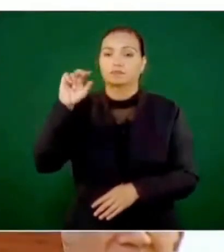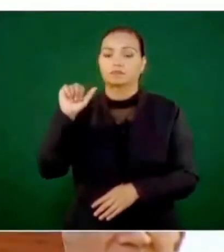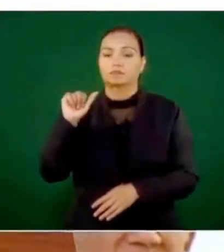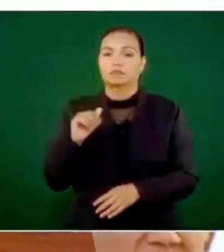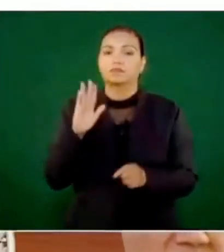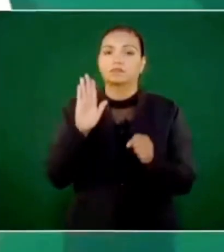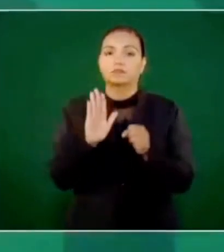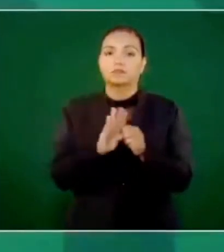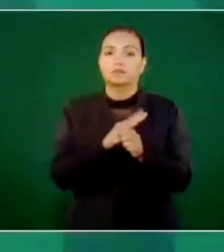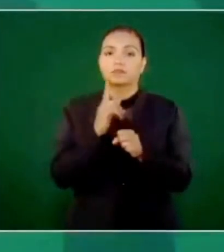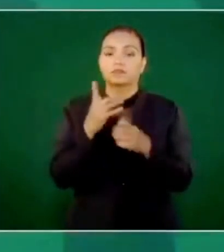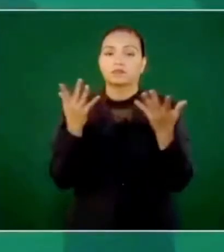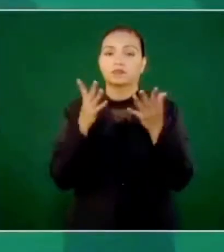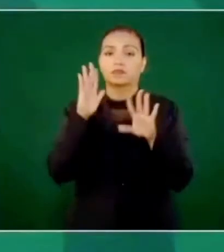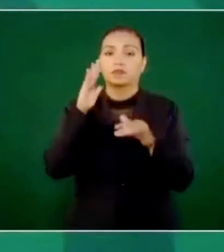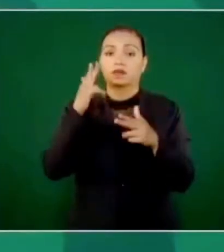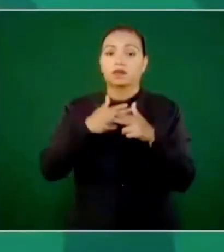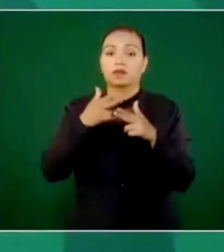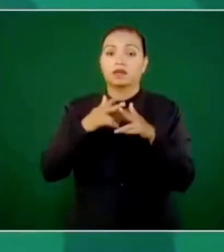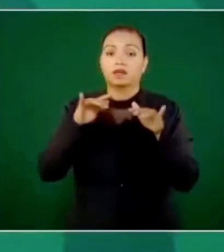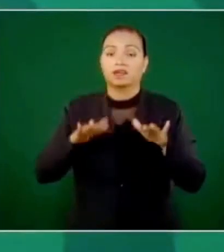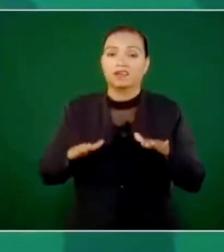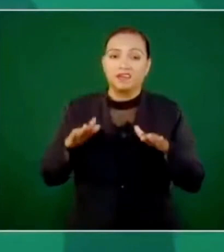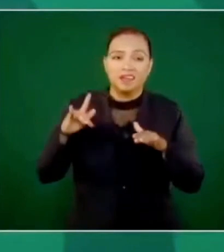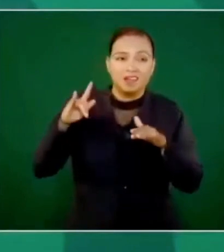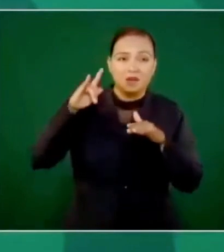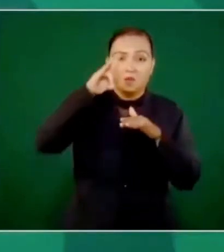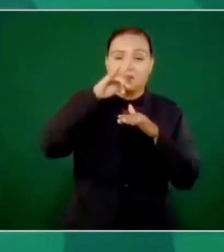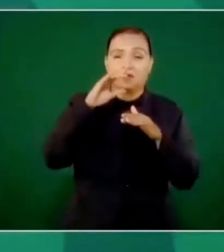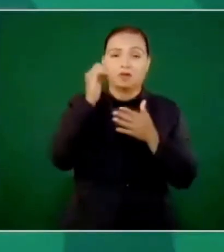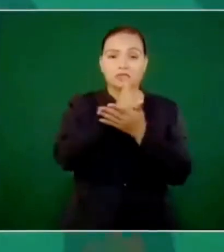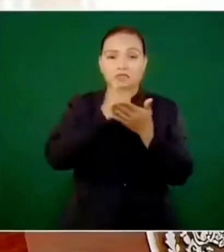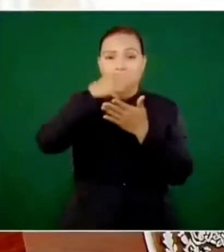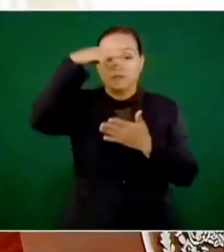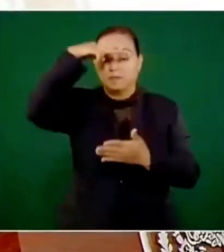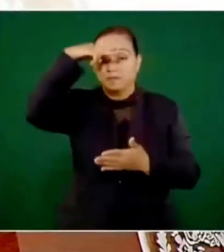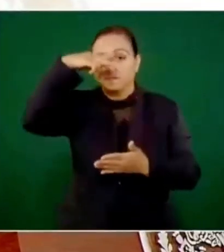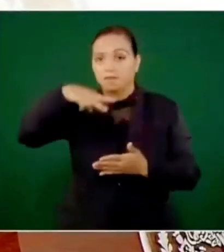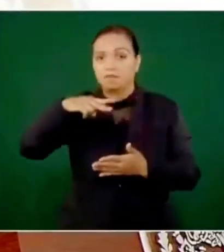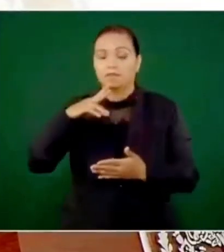Manejaban hasta el aeropuerto de la Ciudad de México.